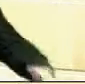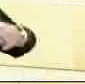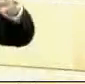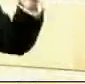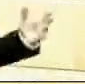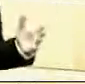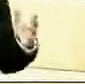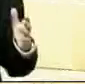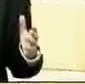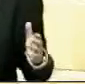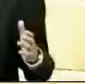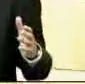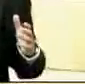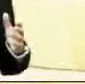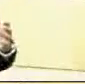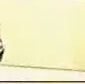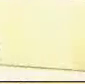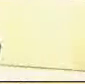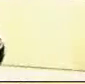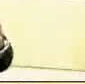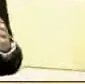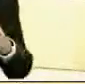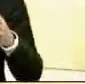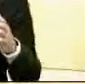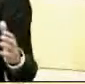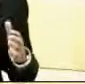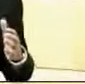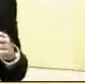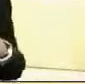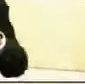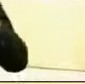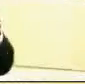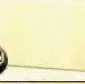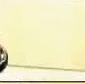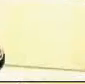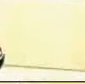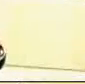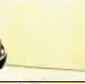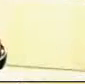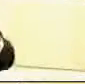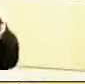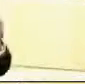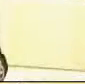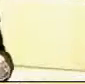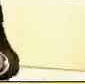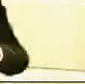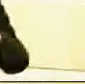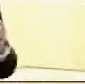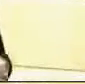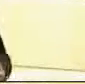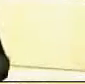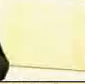que para hacer este debate sobre la situación económica del país se utilicen citas